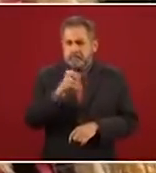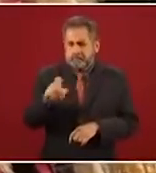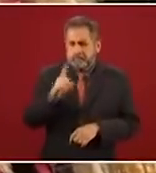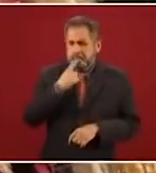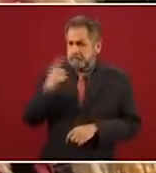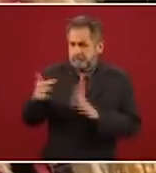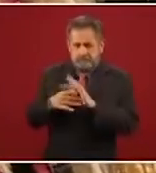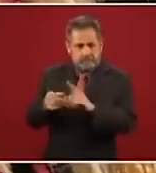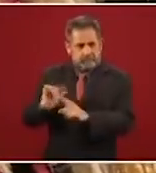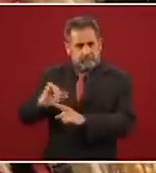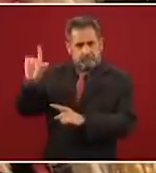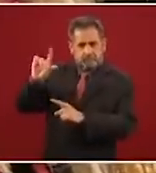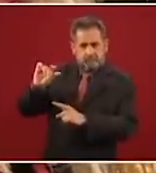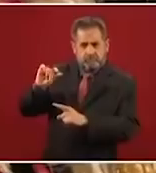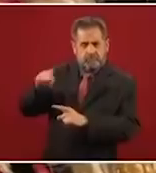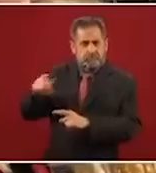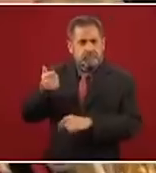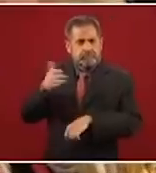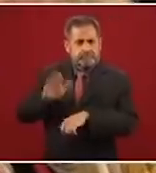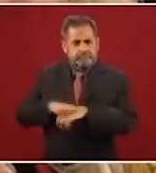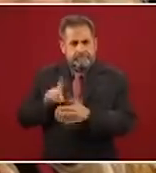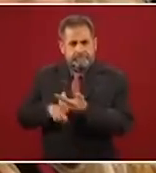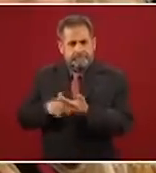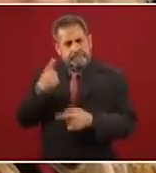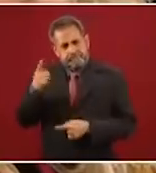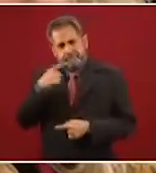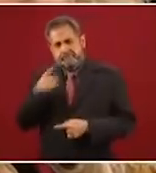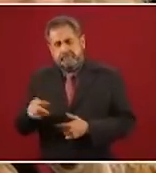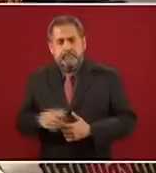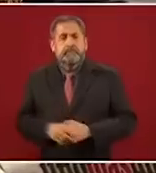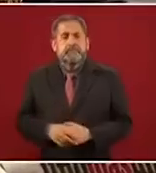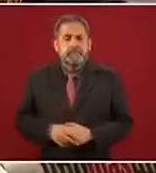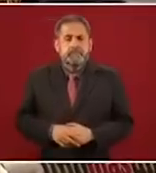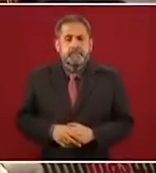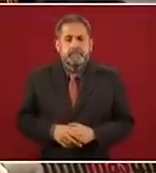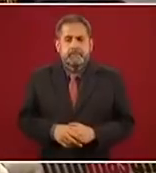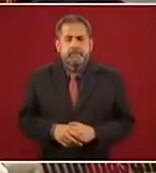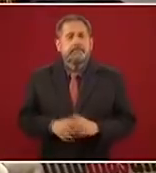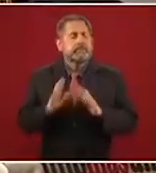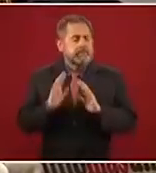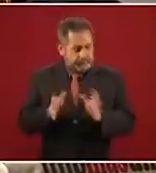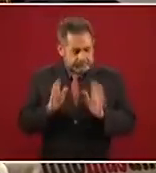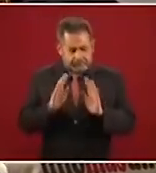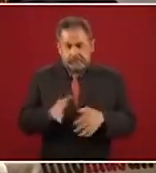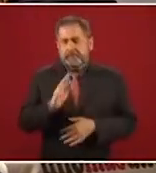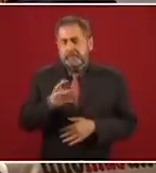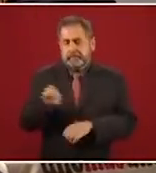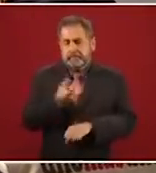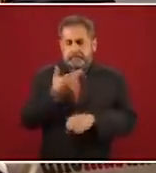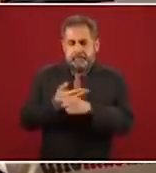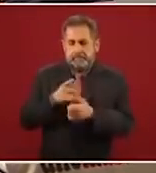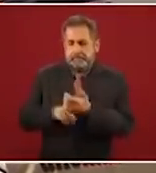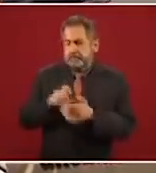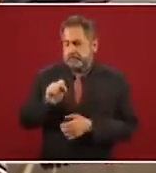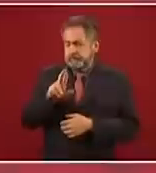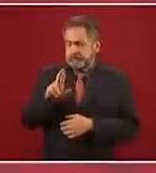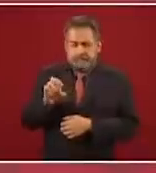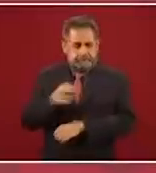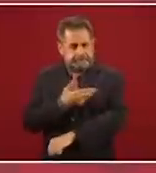usted de que un funcionario de esta administración se encuentre en esta situación? Ya está actuando la Secretaría de Relaciones Exteriores.